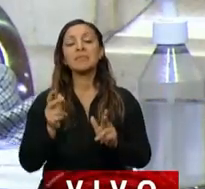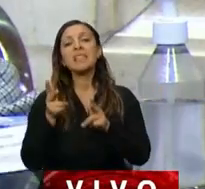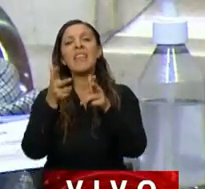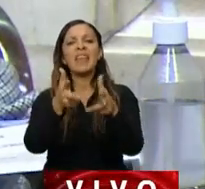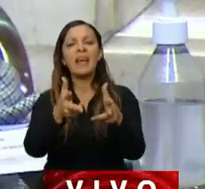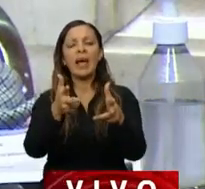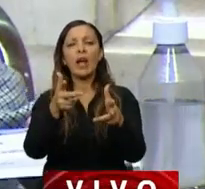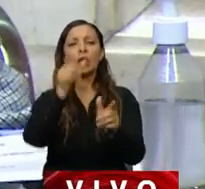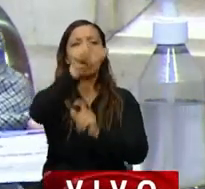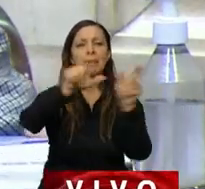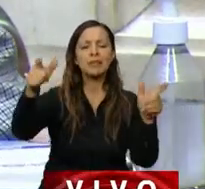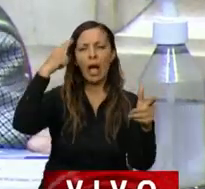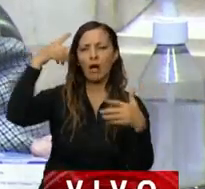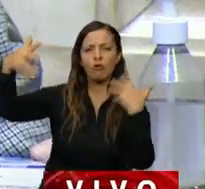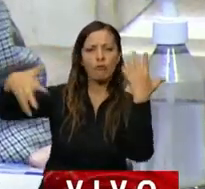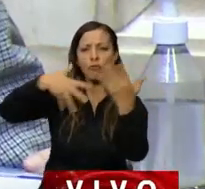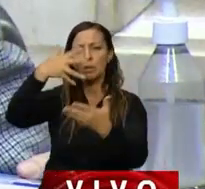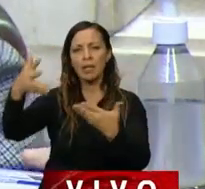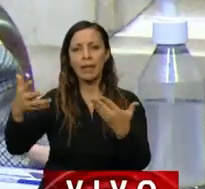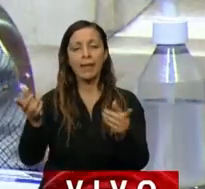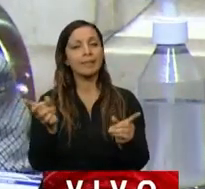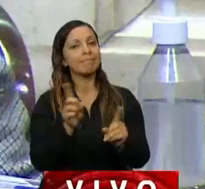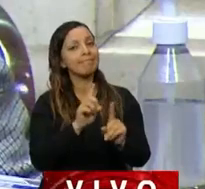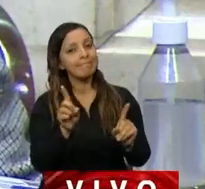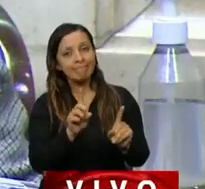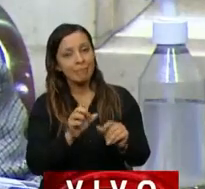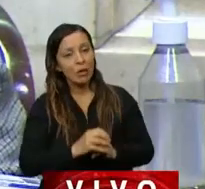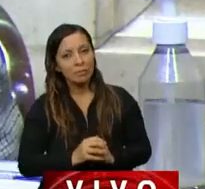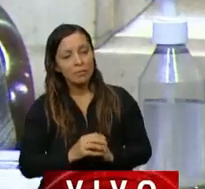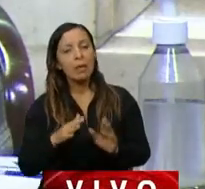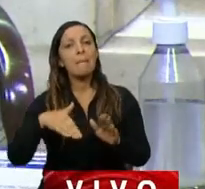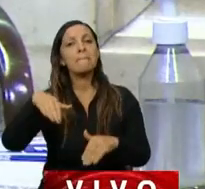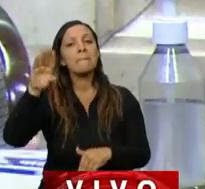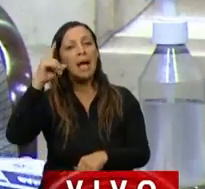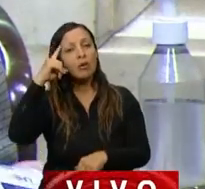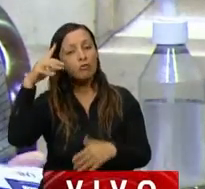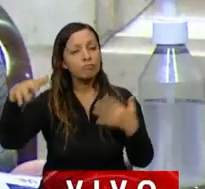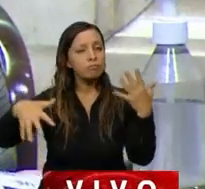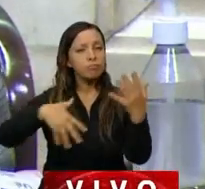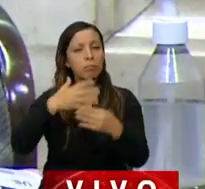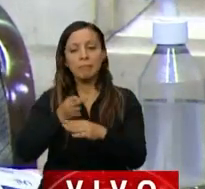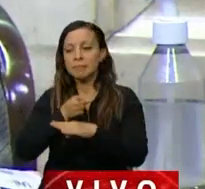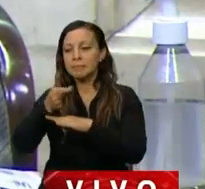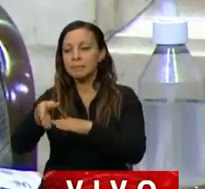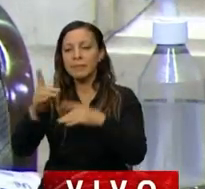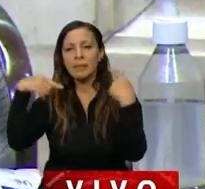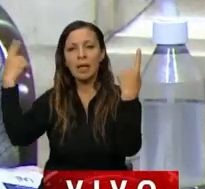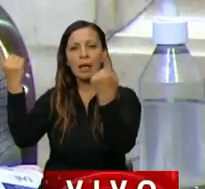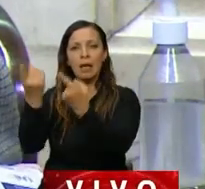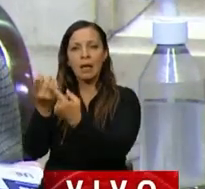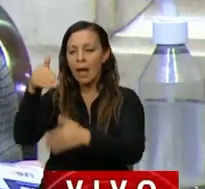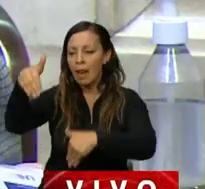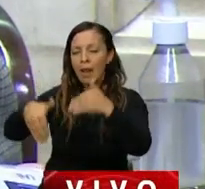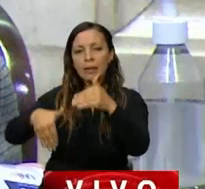confuso para el elector, pues mucho más confuso es entrar a un cuarto oscuro